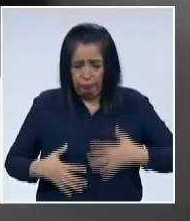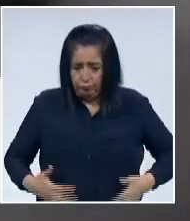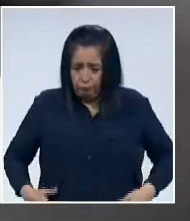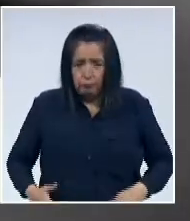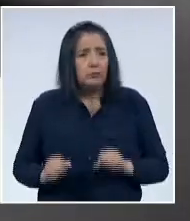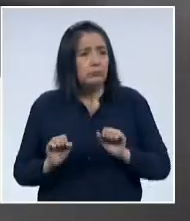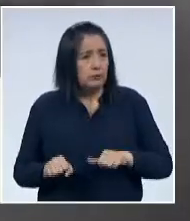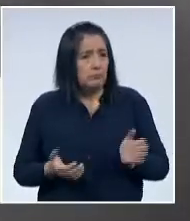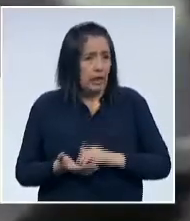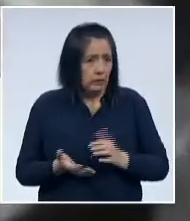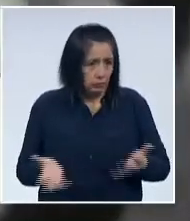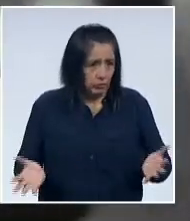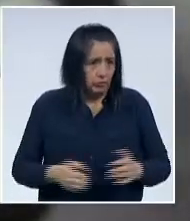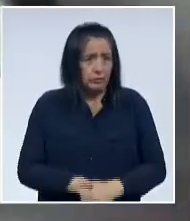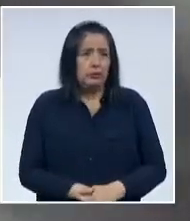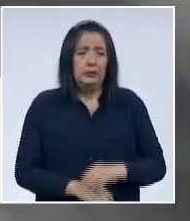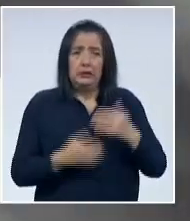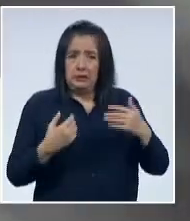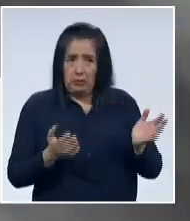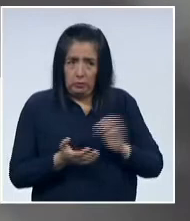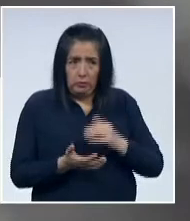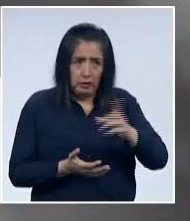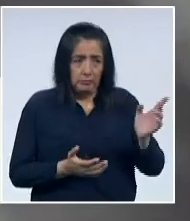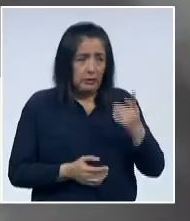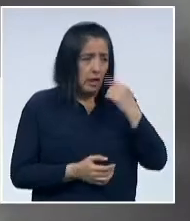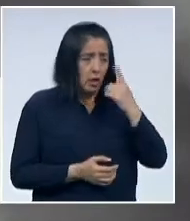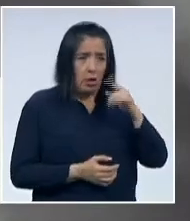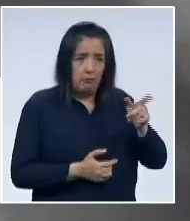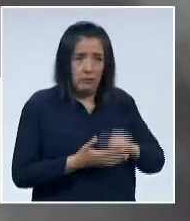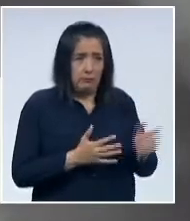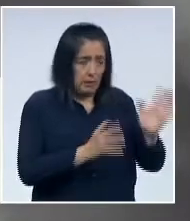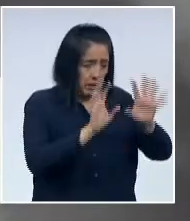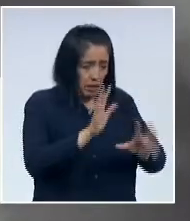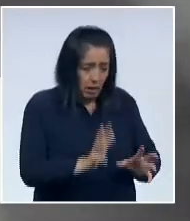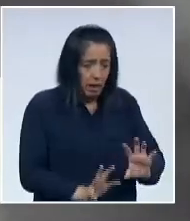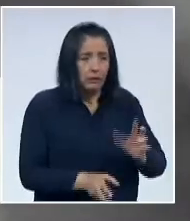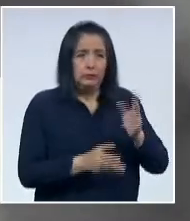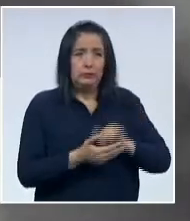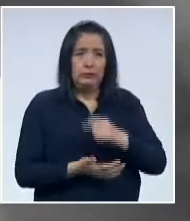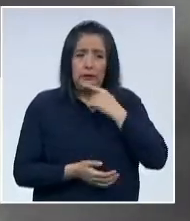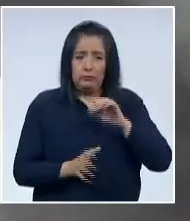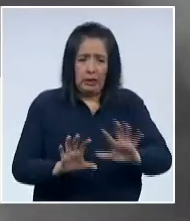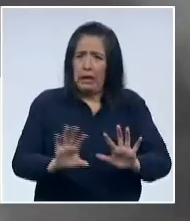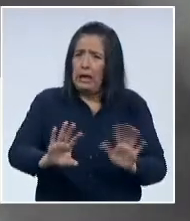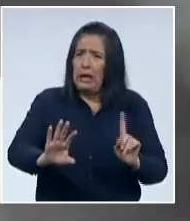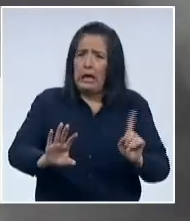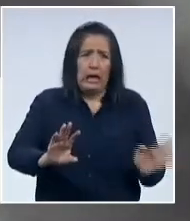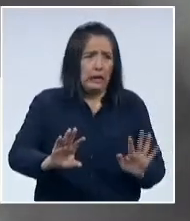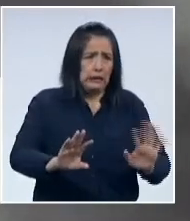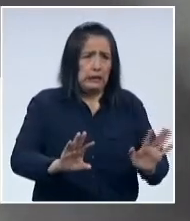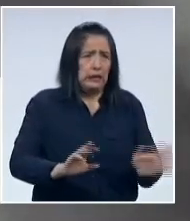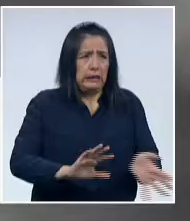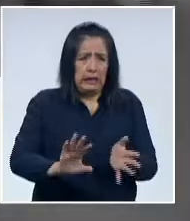si tenía algo más. Una vez más, se aproximan a la víctima para continuar rebuscándolo. La mujer le pide que lo dejen y trata